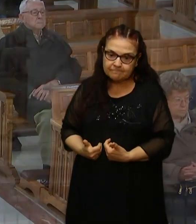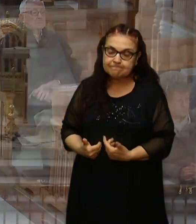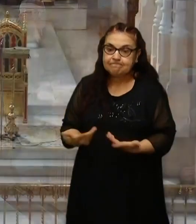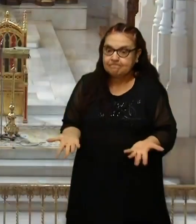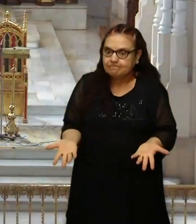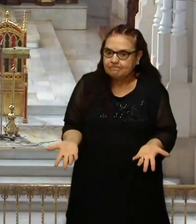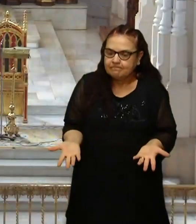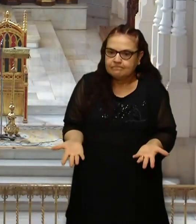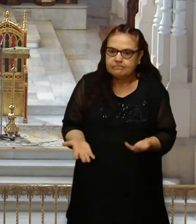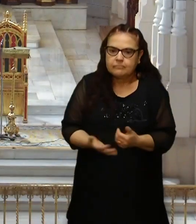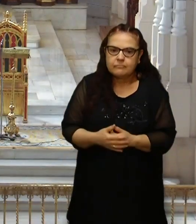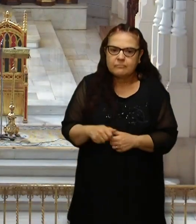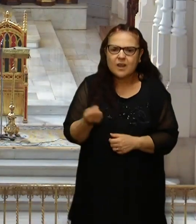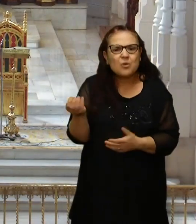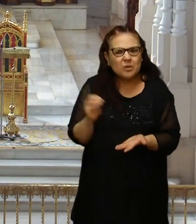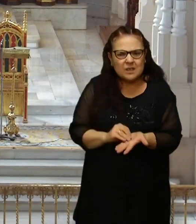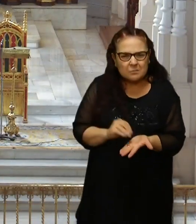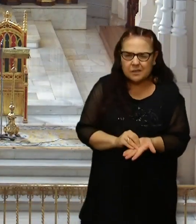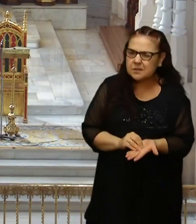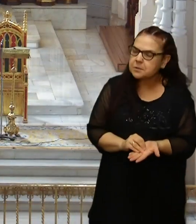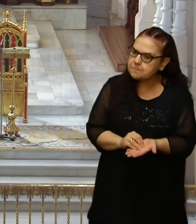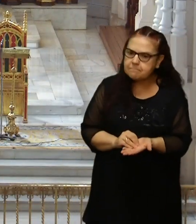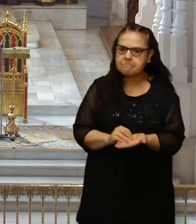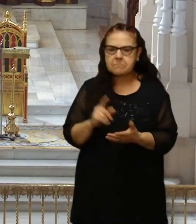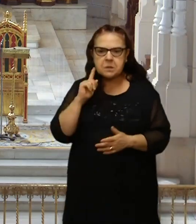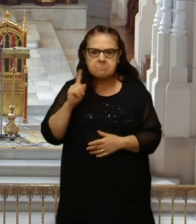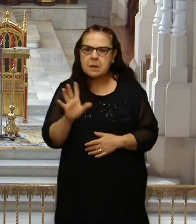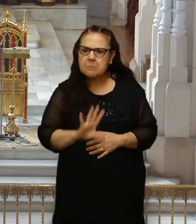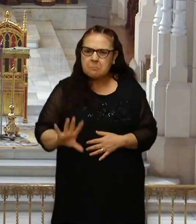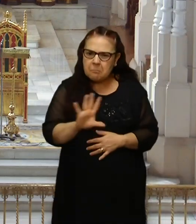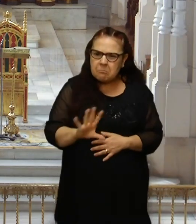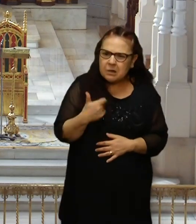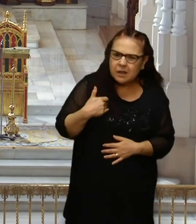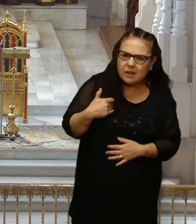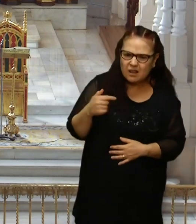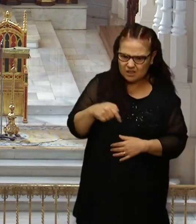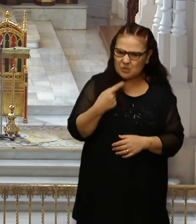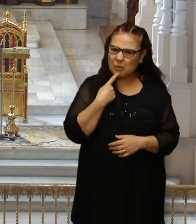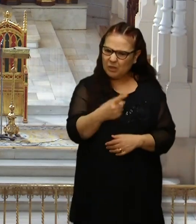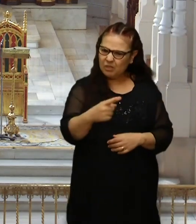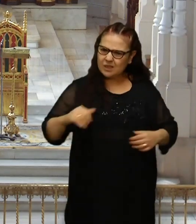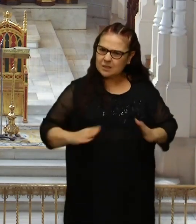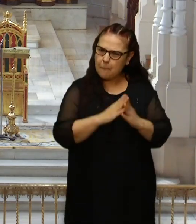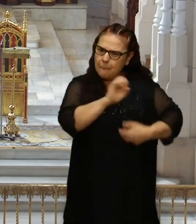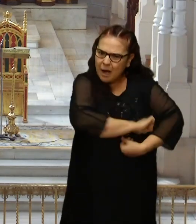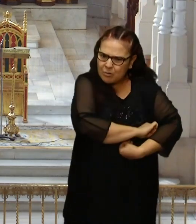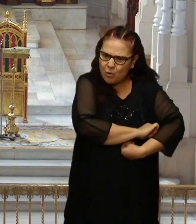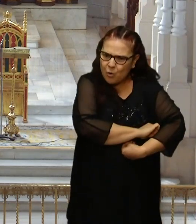Es que a veces no nos podemos imaginar esto que dice Pablo, que todo un